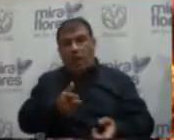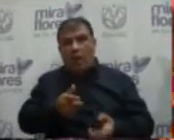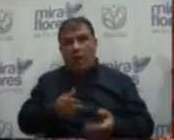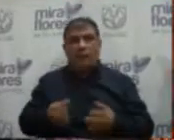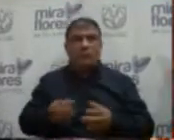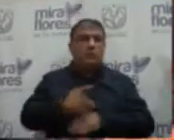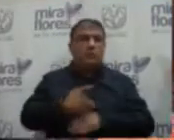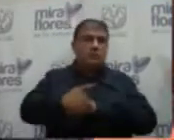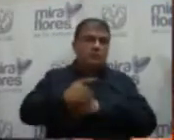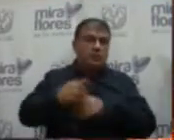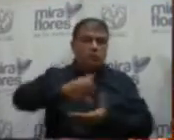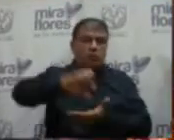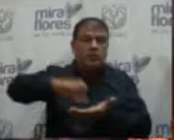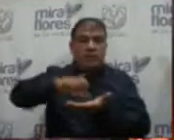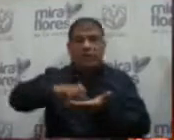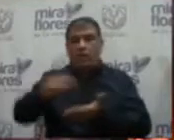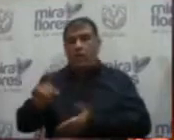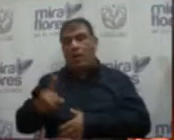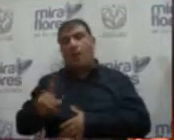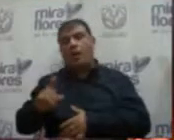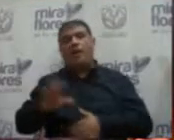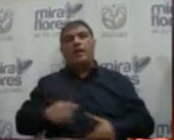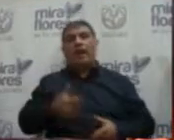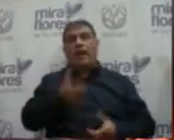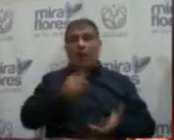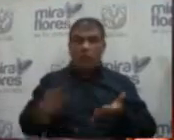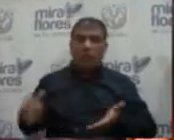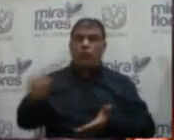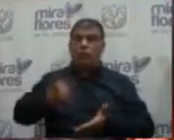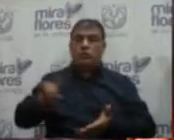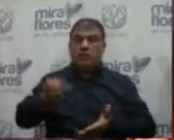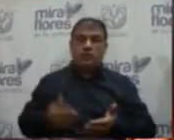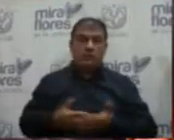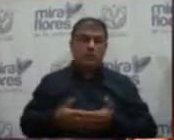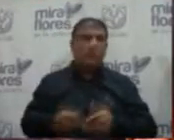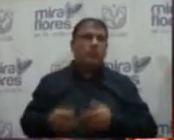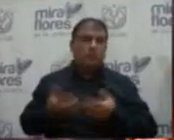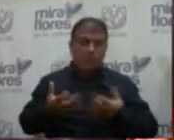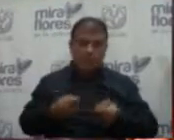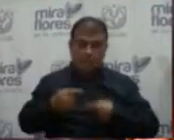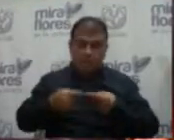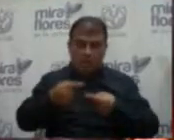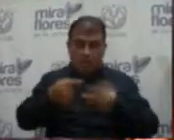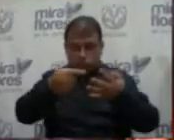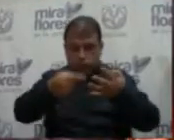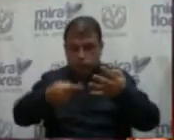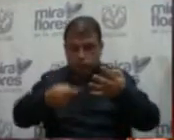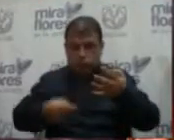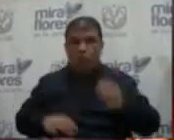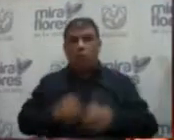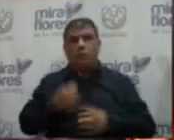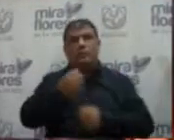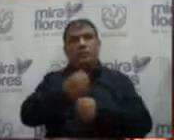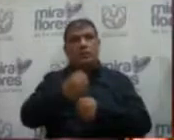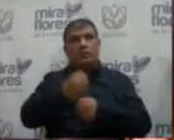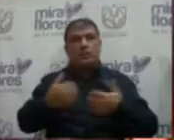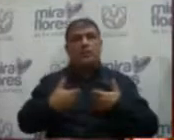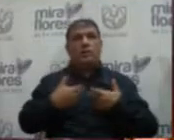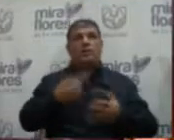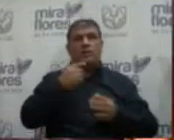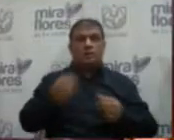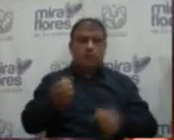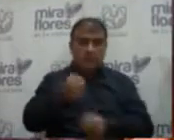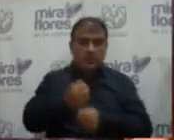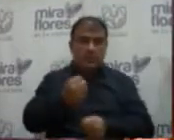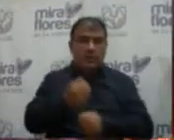reutilizada, entre otros. Pero no quisiera seguir con las otras obras que tenemos, porque